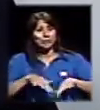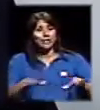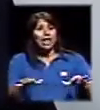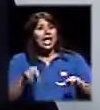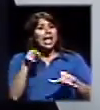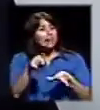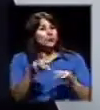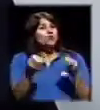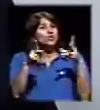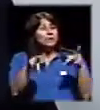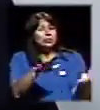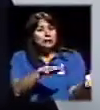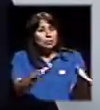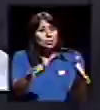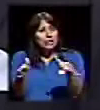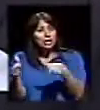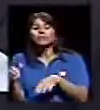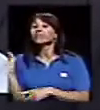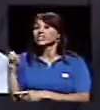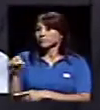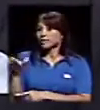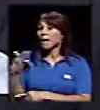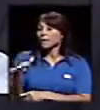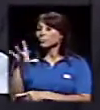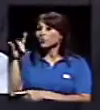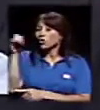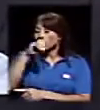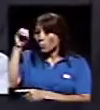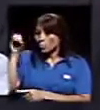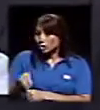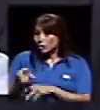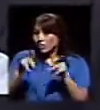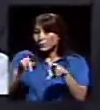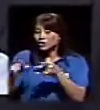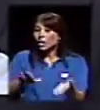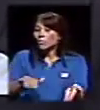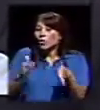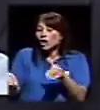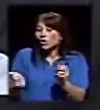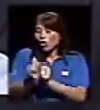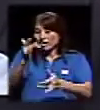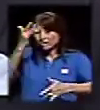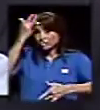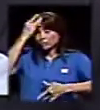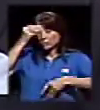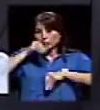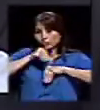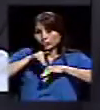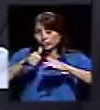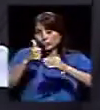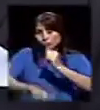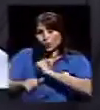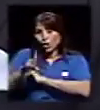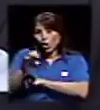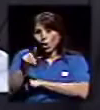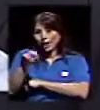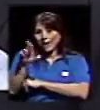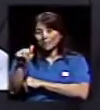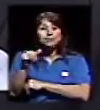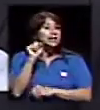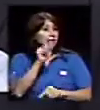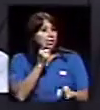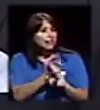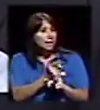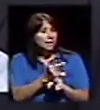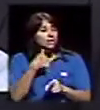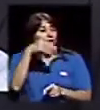rifles. Alrededor del 8% de la población se murió en la peste y cólera, ¿verdad? Exactamente, de manera que yo creo que hay una enseñanza que es